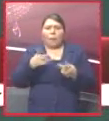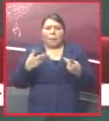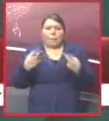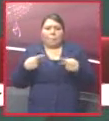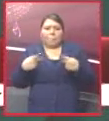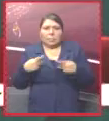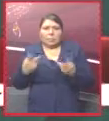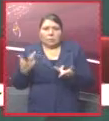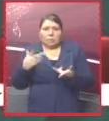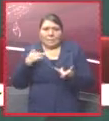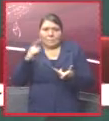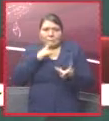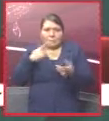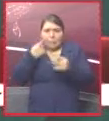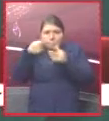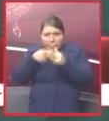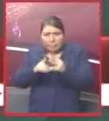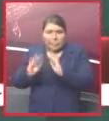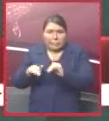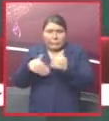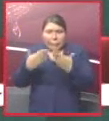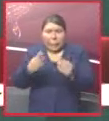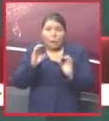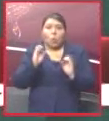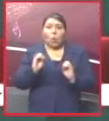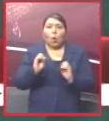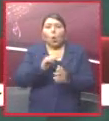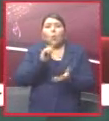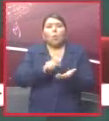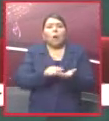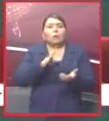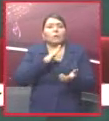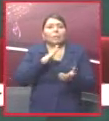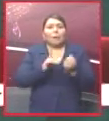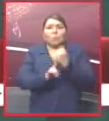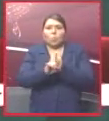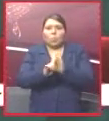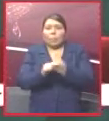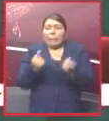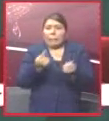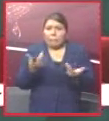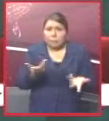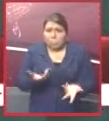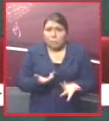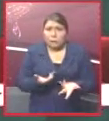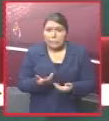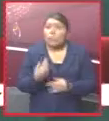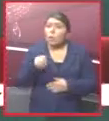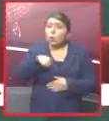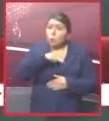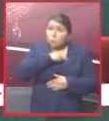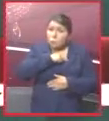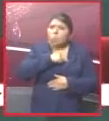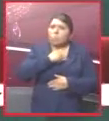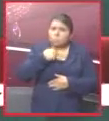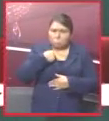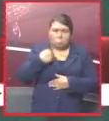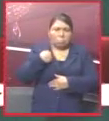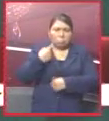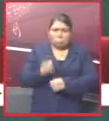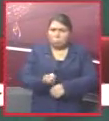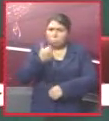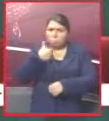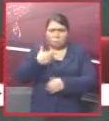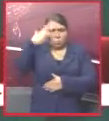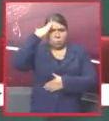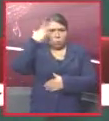pueda presentar un problema para los consumidores. ¿Qué vamos a hacer en ese momento? Vamos a ser los principales gestores de los consumidores para poder entrar